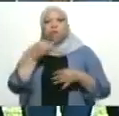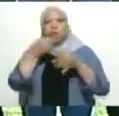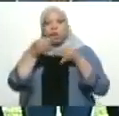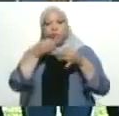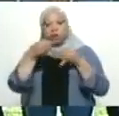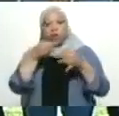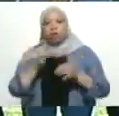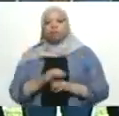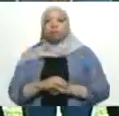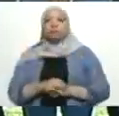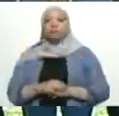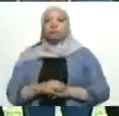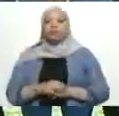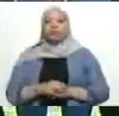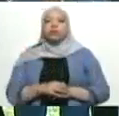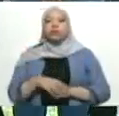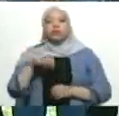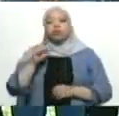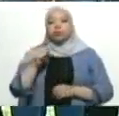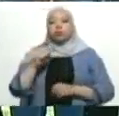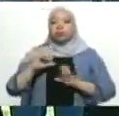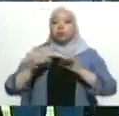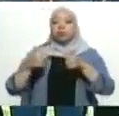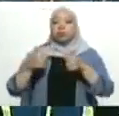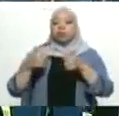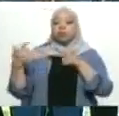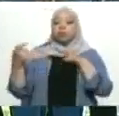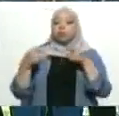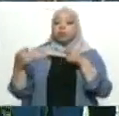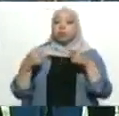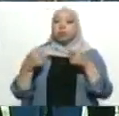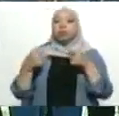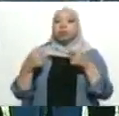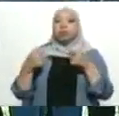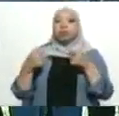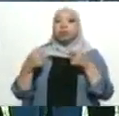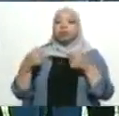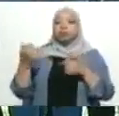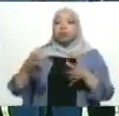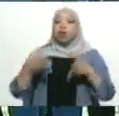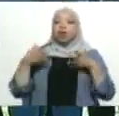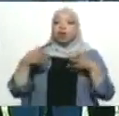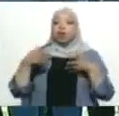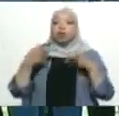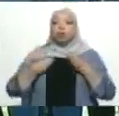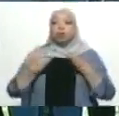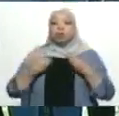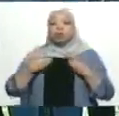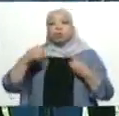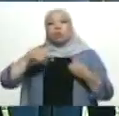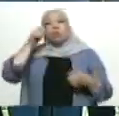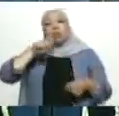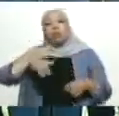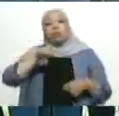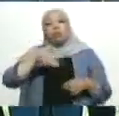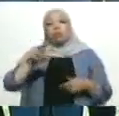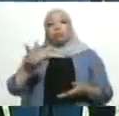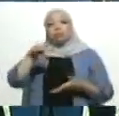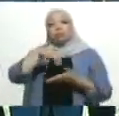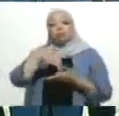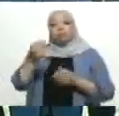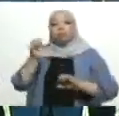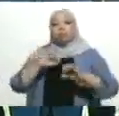Y él, dele que son pasteles. Y le dimos, y vencimos. Y aquí está este pueblo de pie,